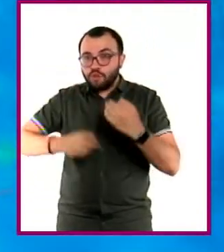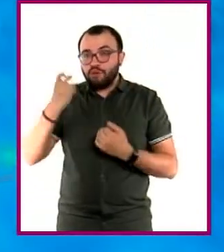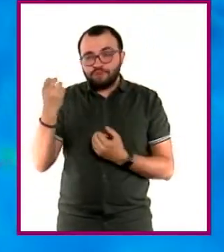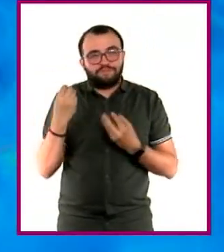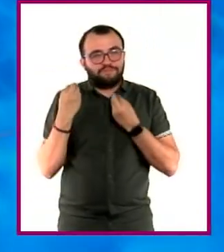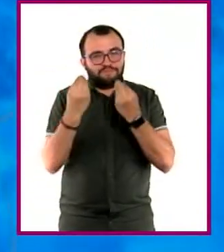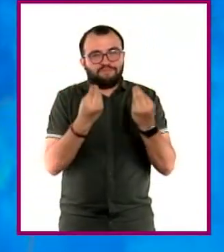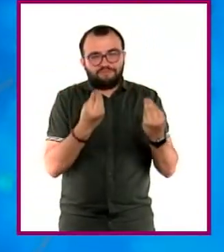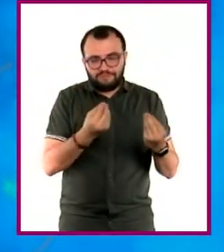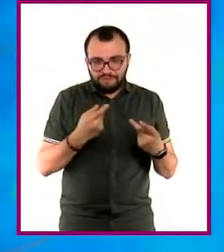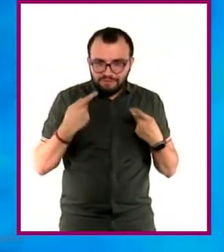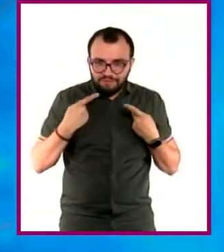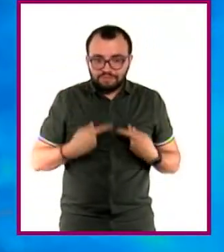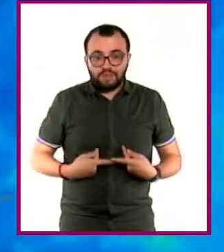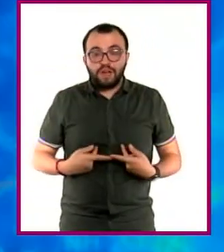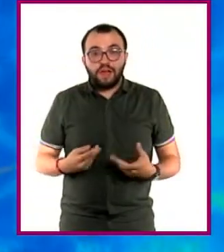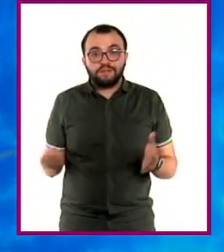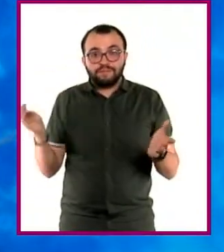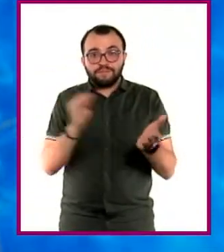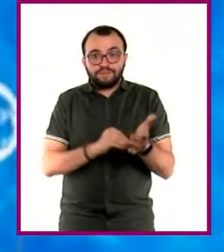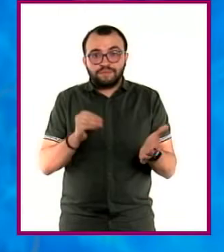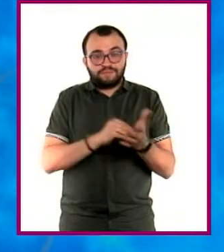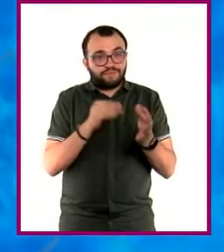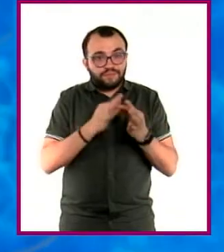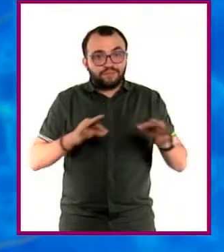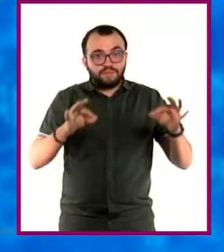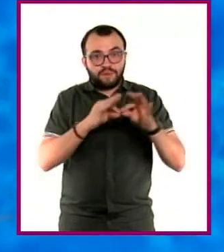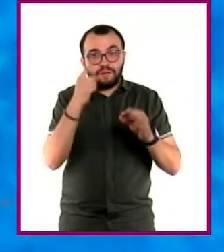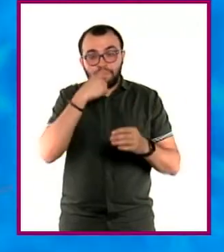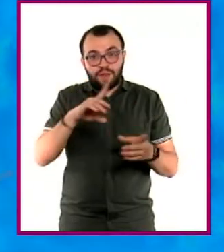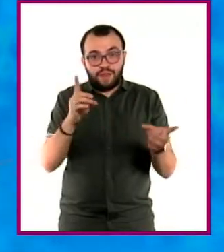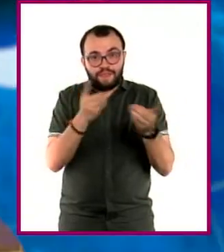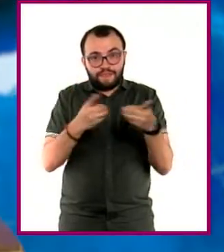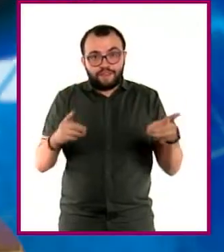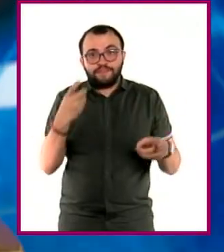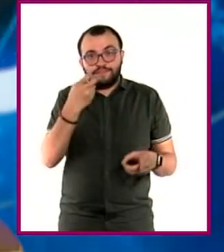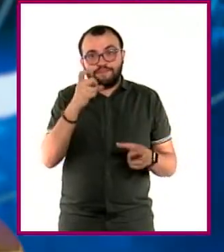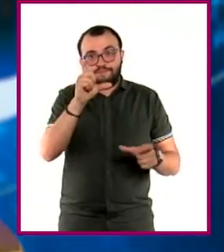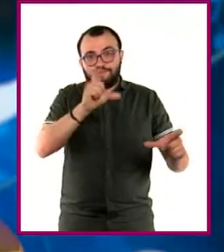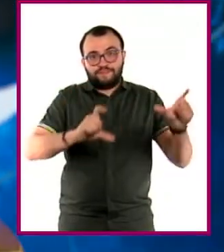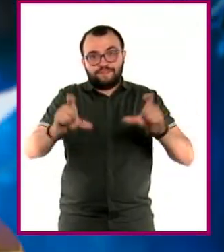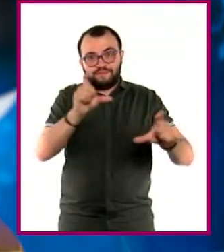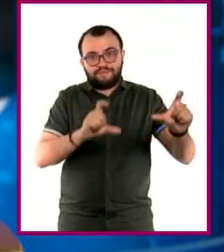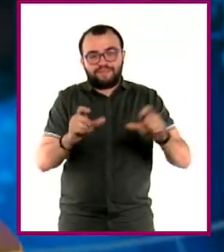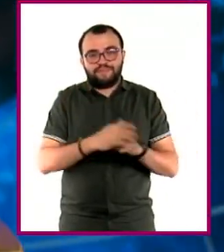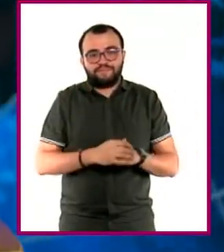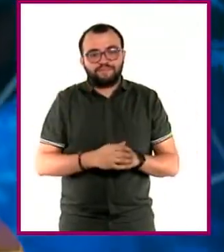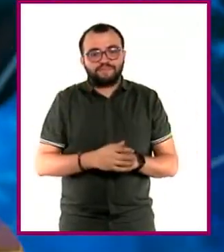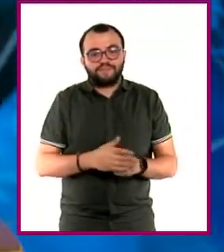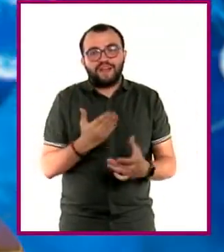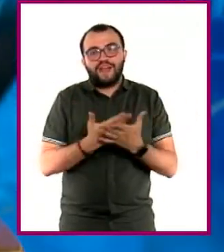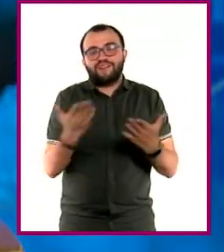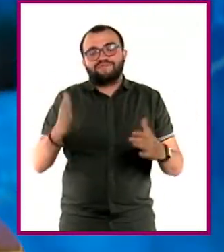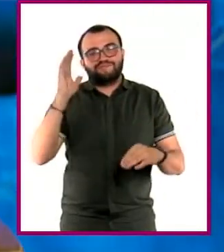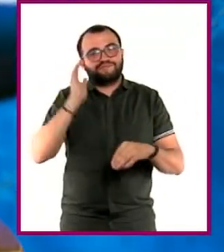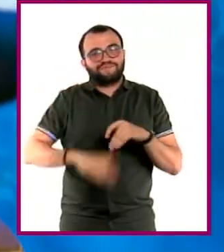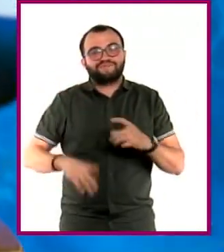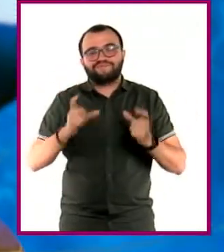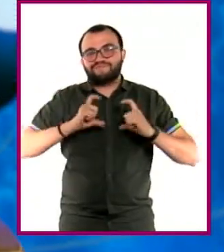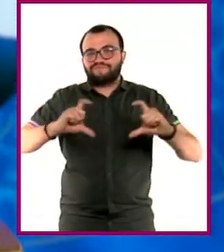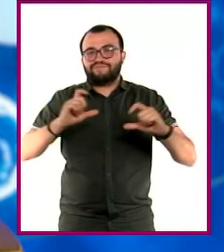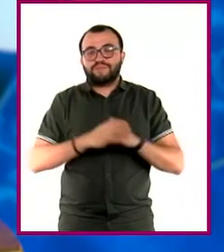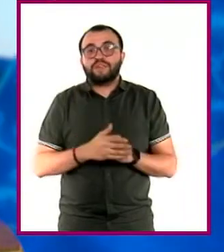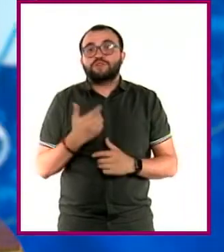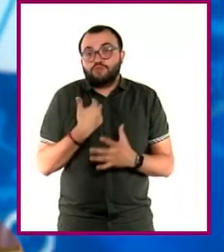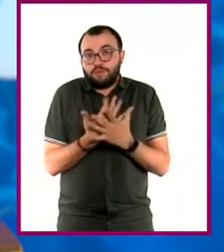más científicos han contribuido de manera importante al desarrollo de la química. Bueno, ha concluido el programa por hoy.